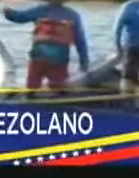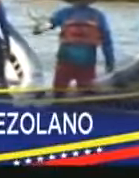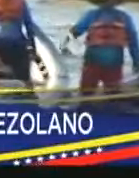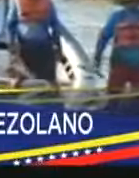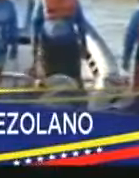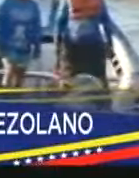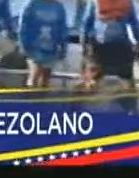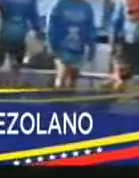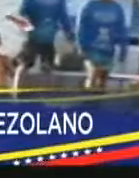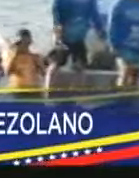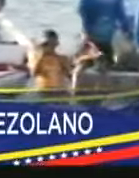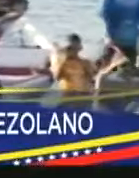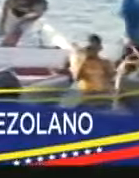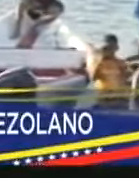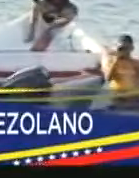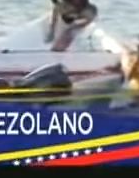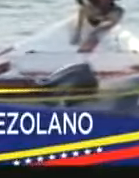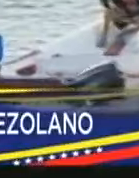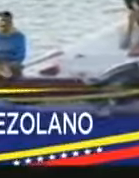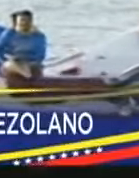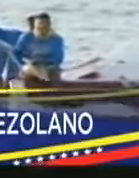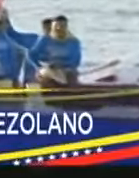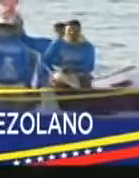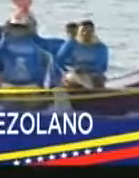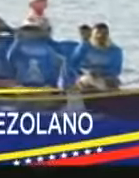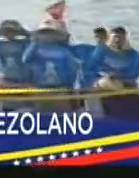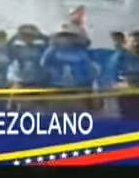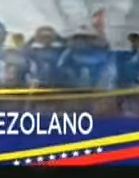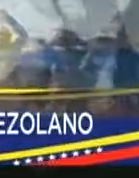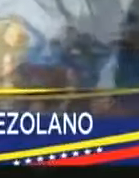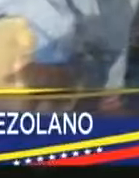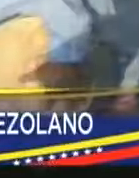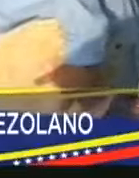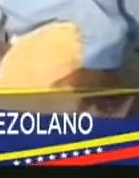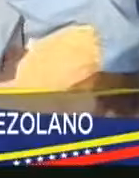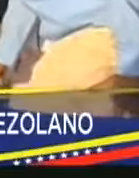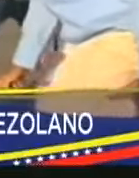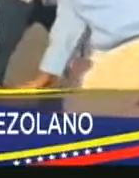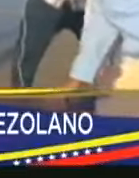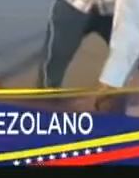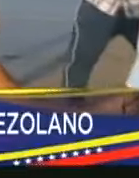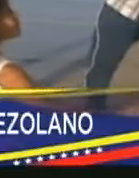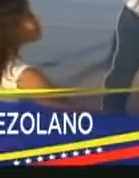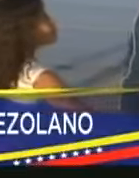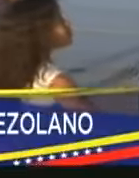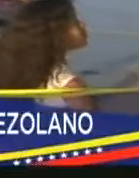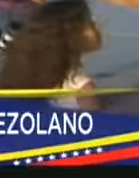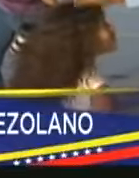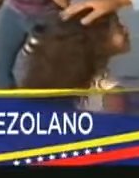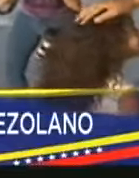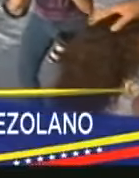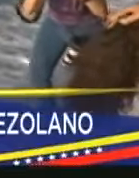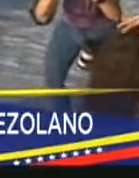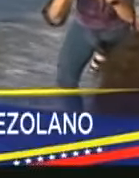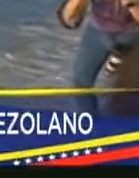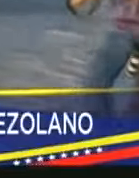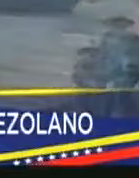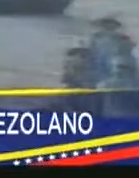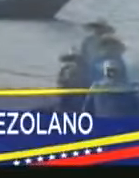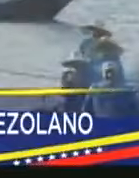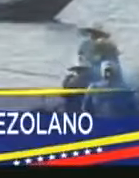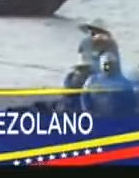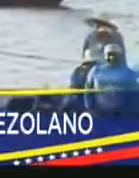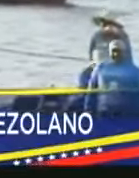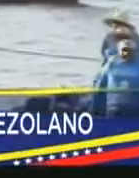de acá, eso se debe el nombre de la capital de este estado, Cumaná, parte de nuestros 40 pueblos indígenas presentes acá